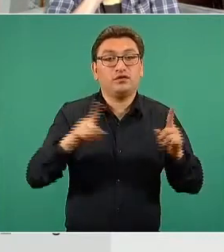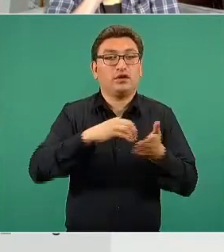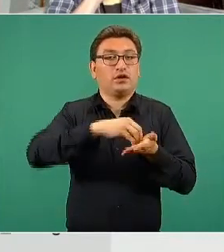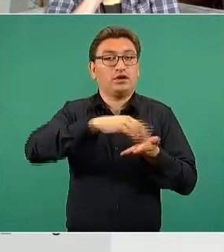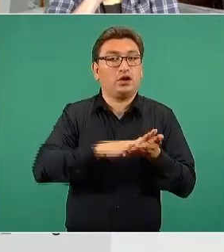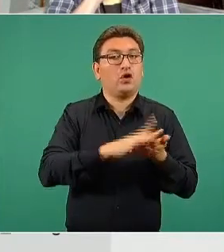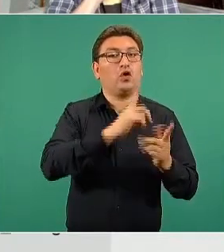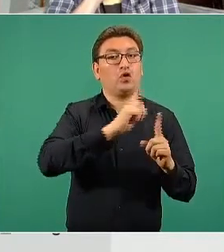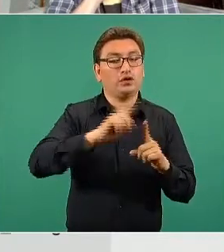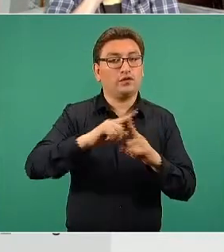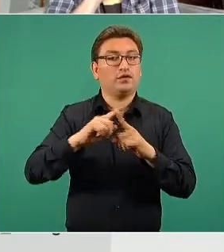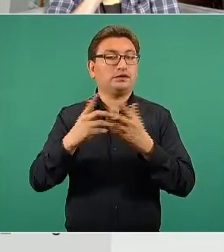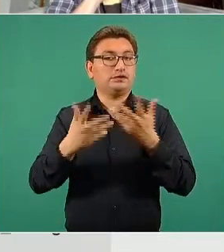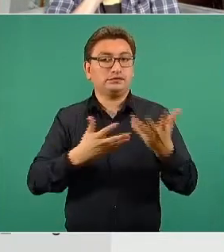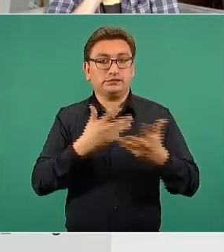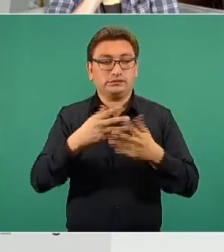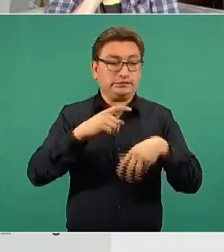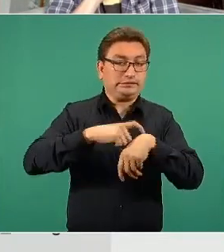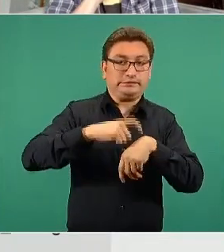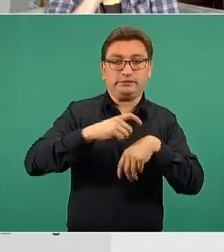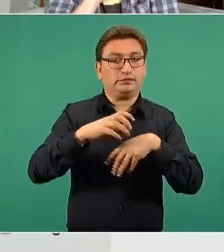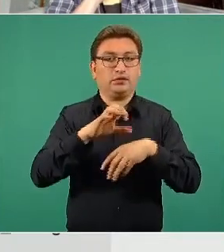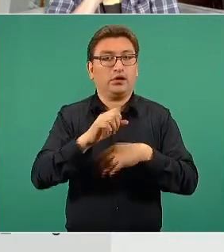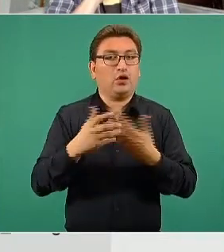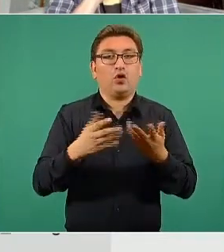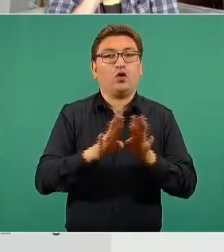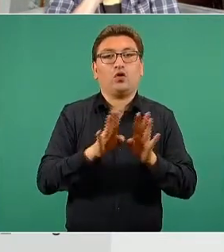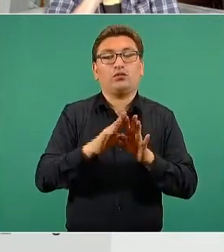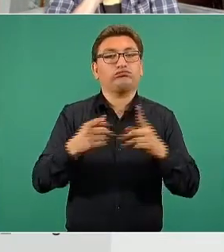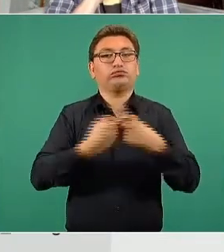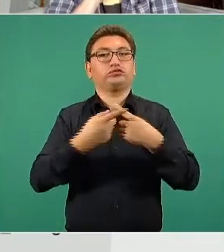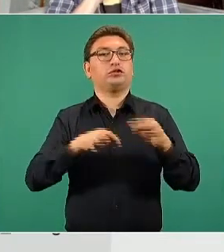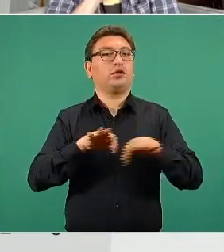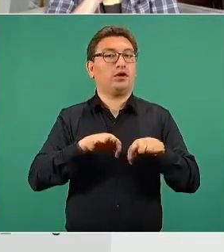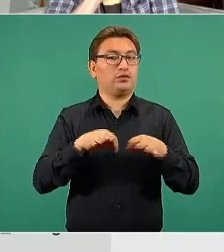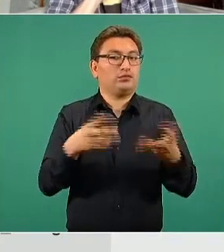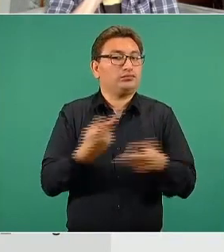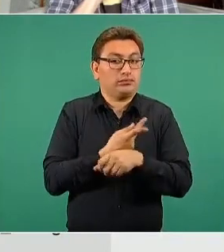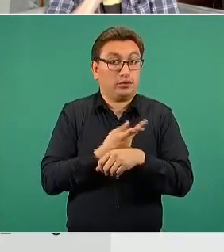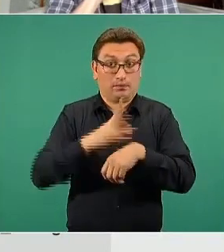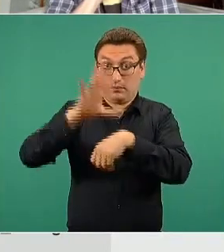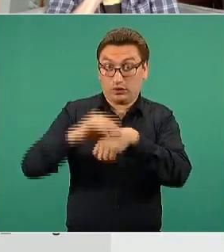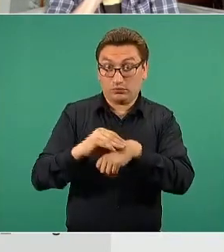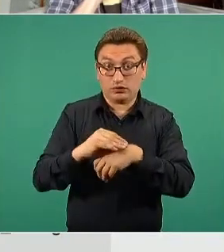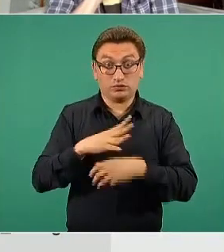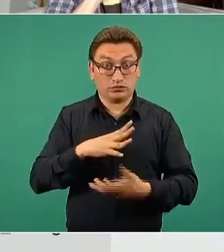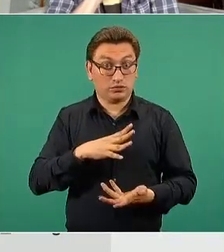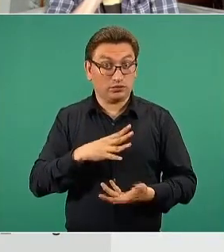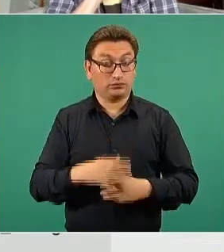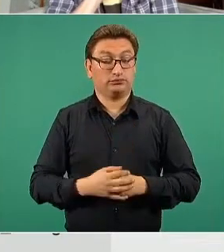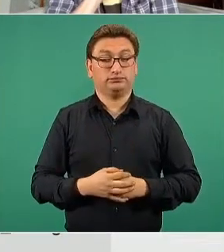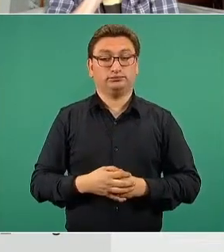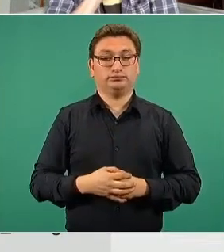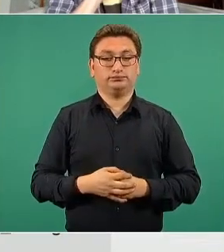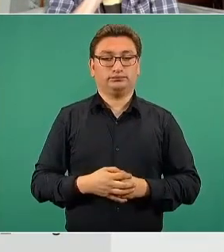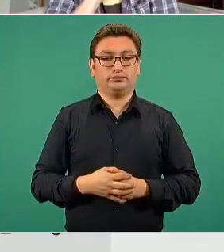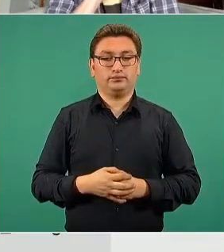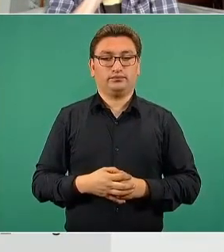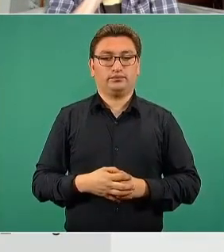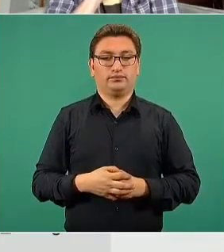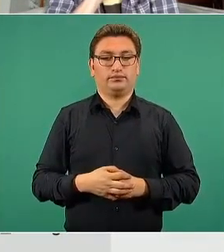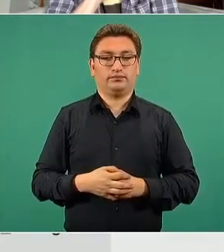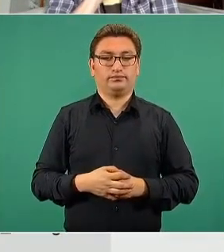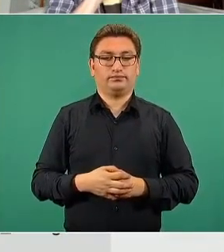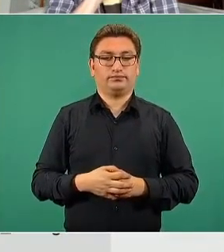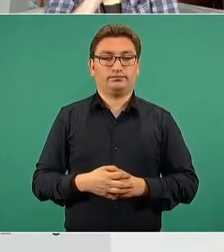programadas, que no empaten los tiempos, etcétera. Si hay permiso para ausentarse. Muchas gracias,